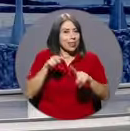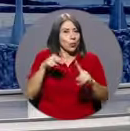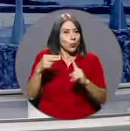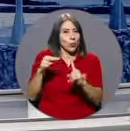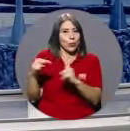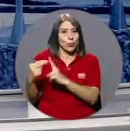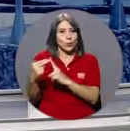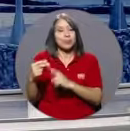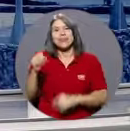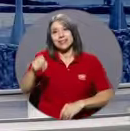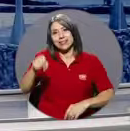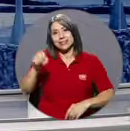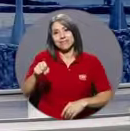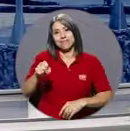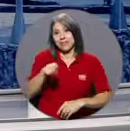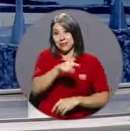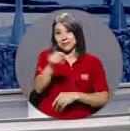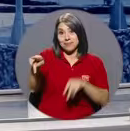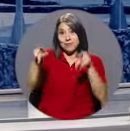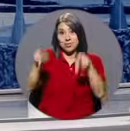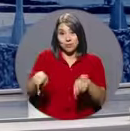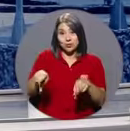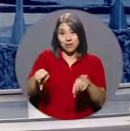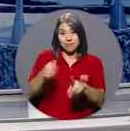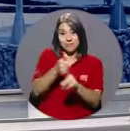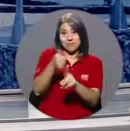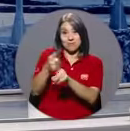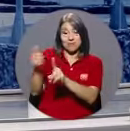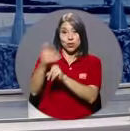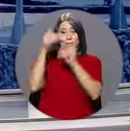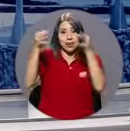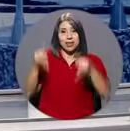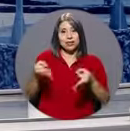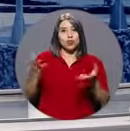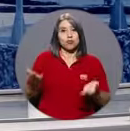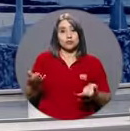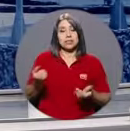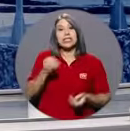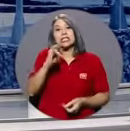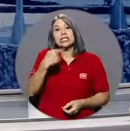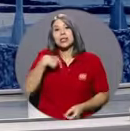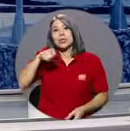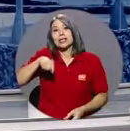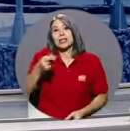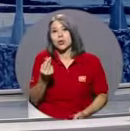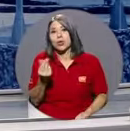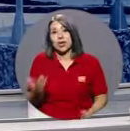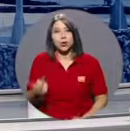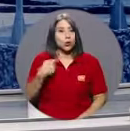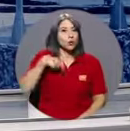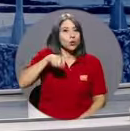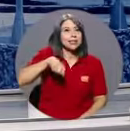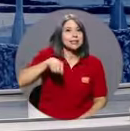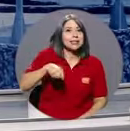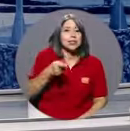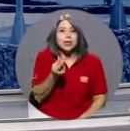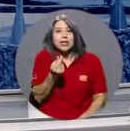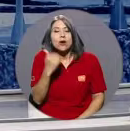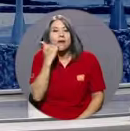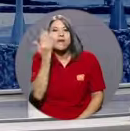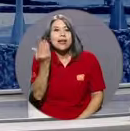nosotros lo veamos. Efectivamente, el consumidor es el que toma la decisión, ¿verdad? Al final, si yo necesito el dinero y necesito el